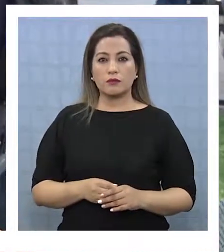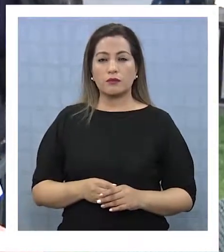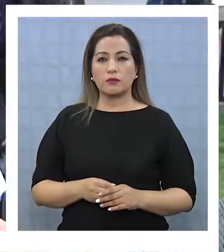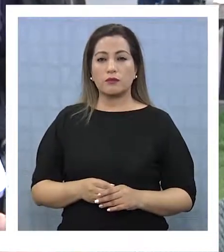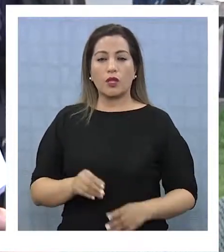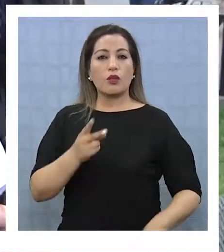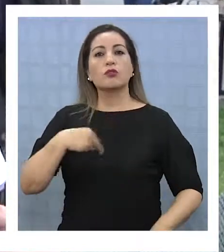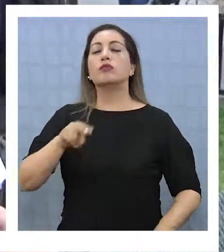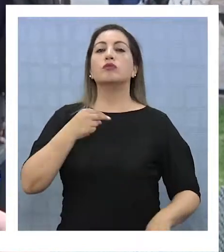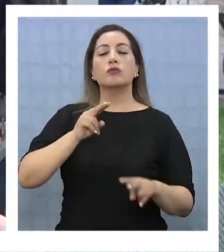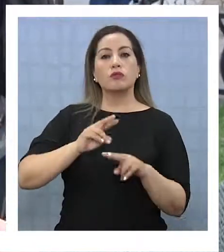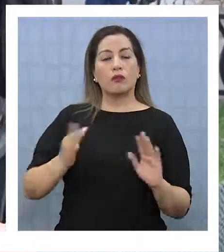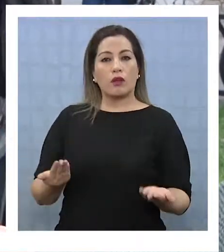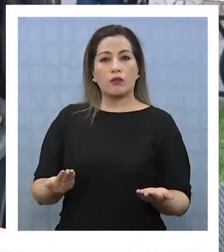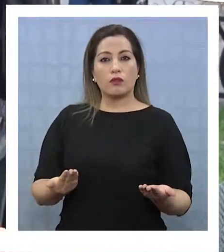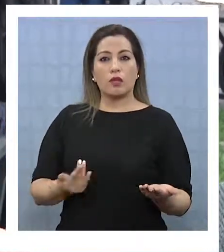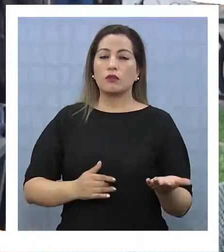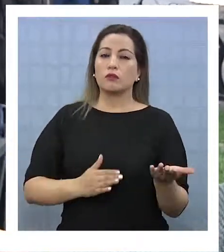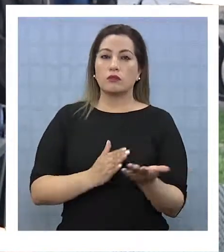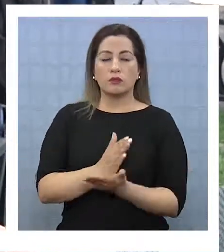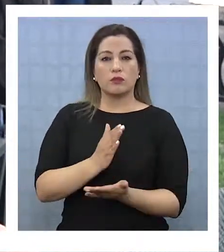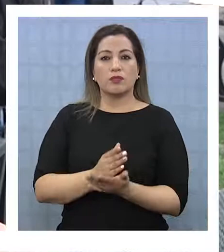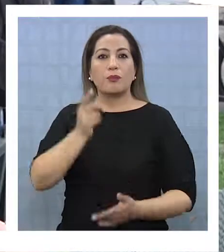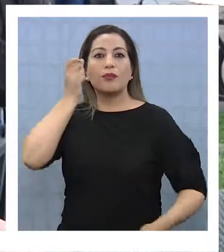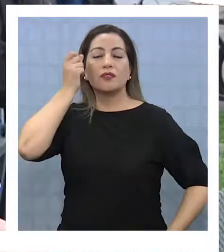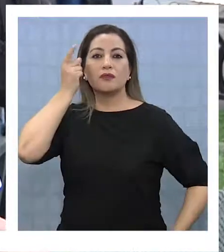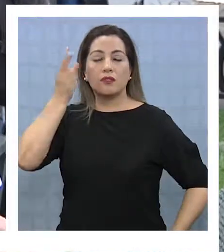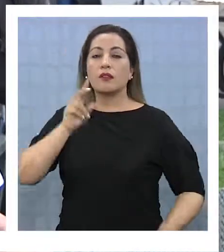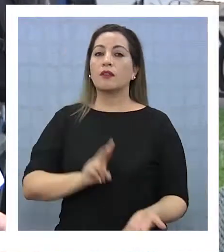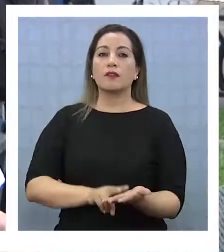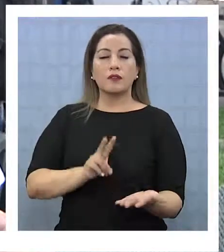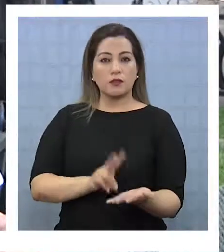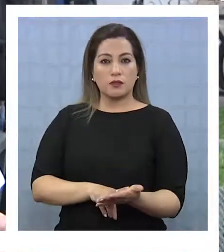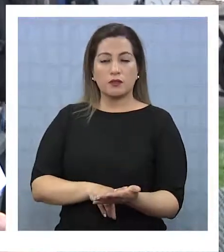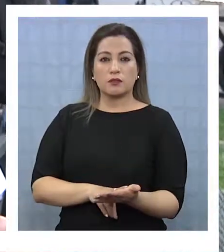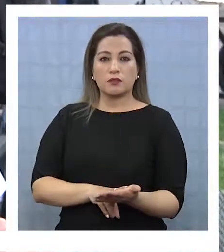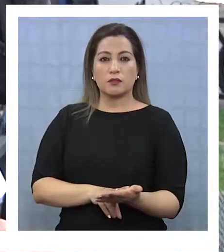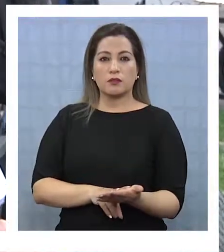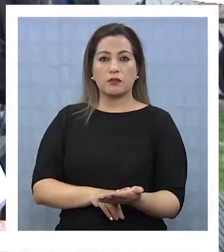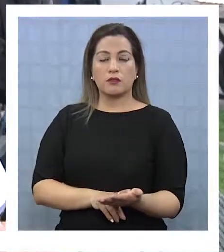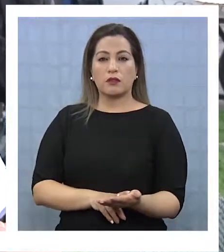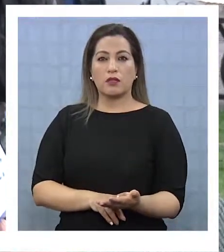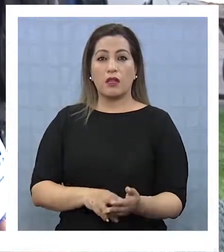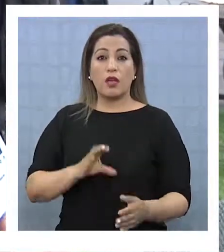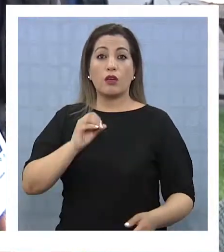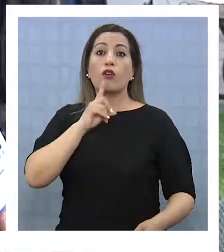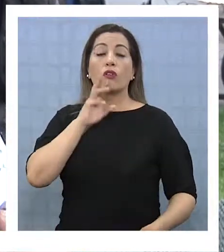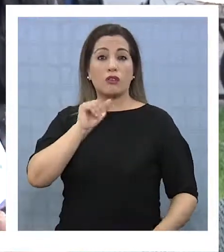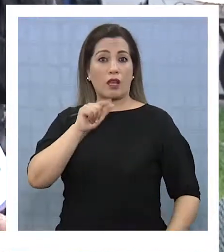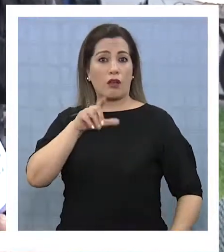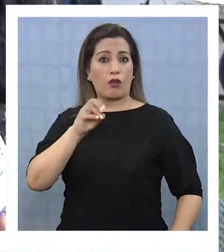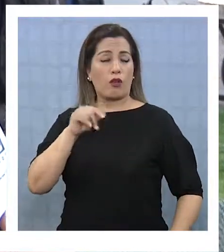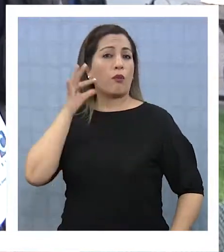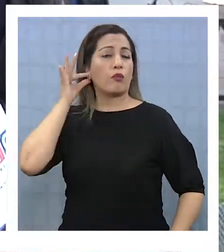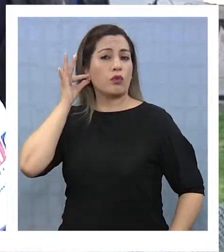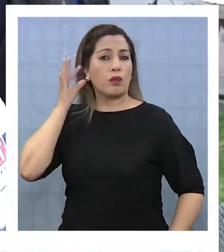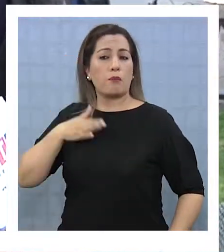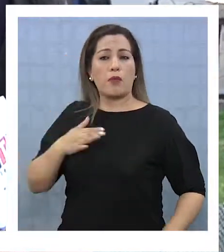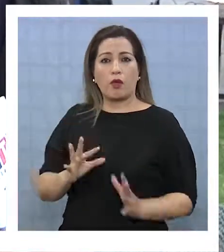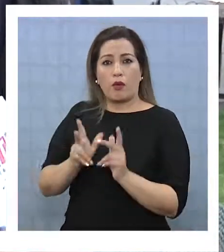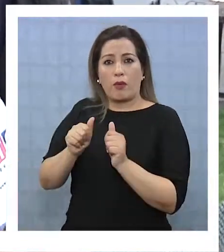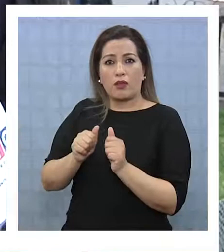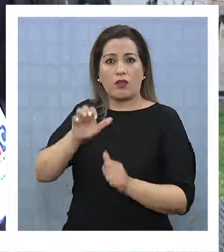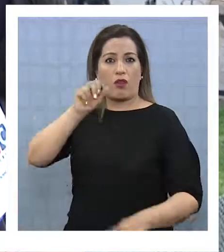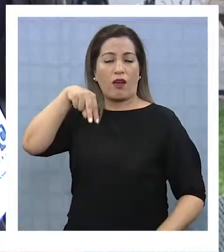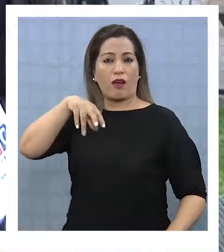Bueno, nosotros ahora empezamos a entender que efectivamente a qué ha estado dedicado la Contraloría, si los compañeros de la ANEF